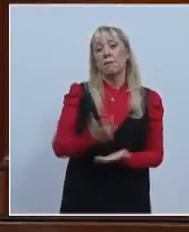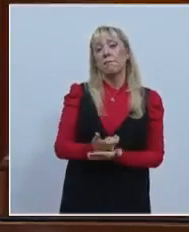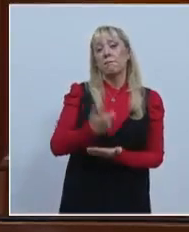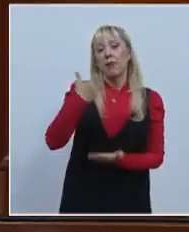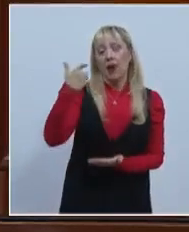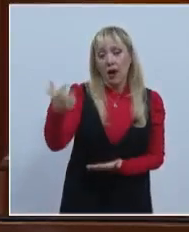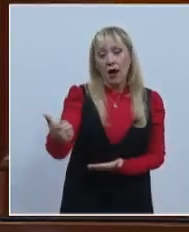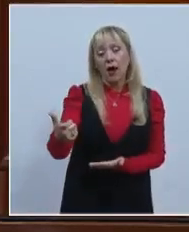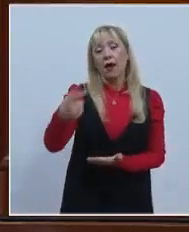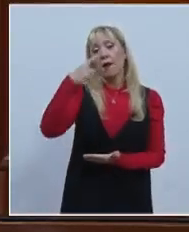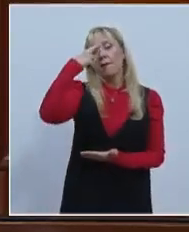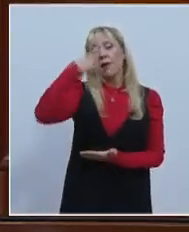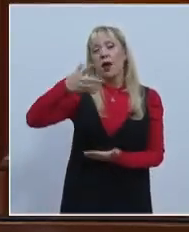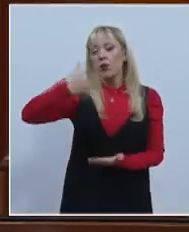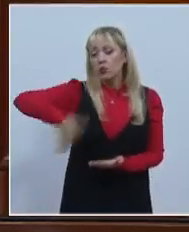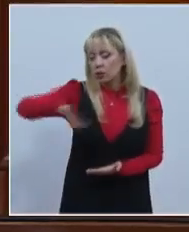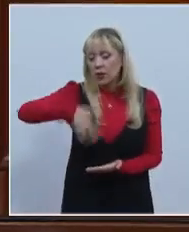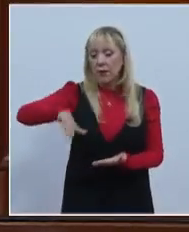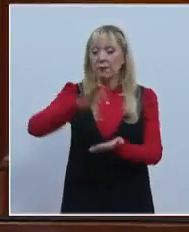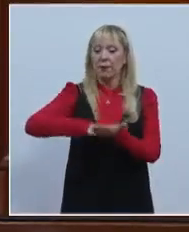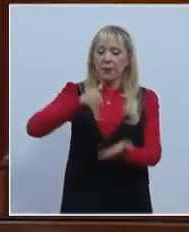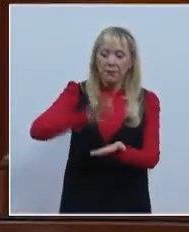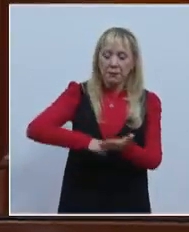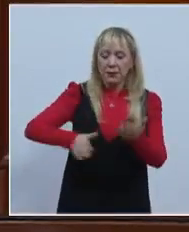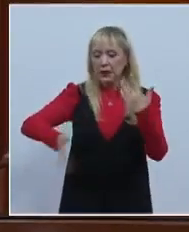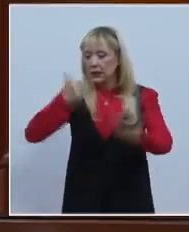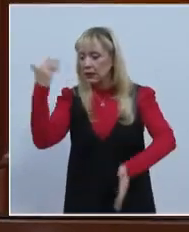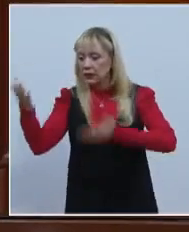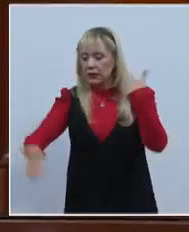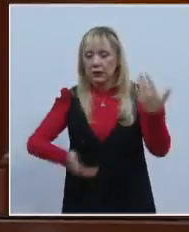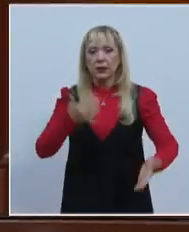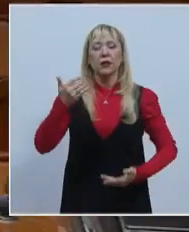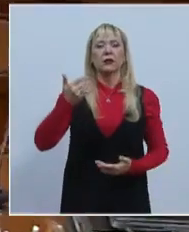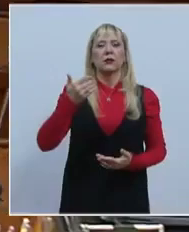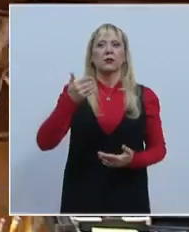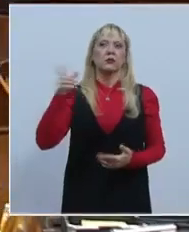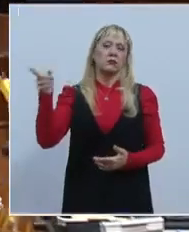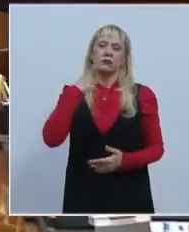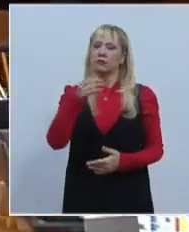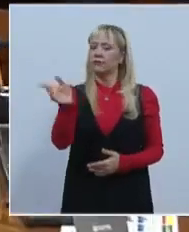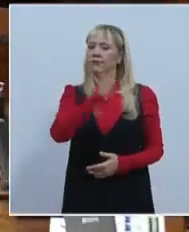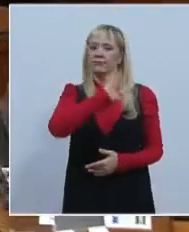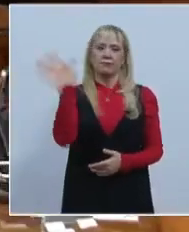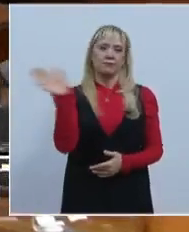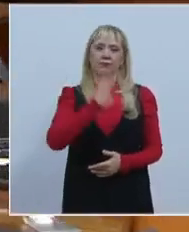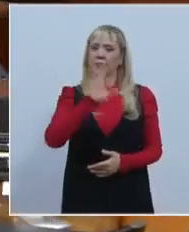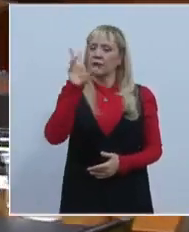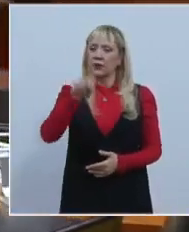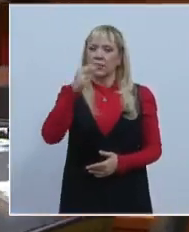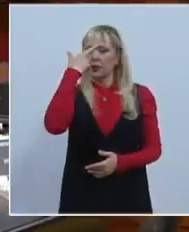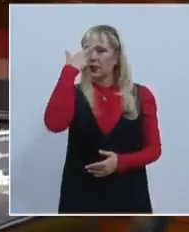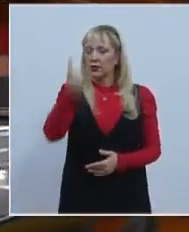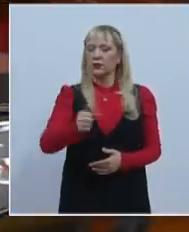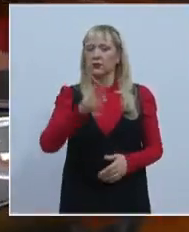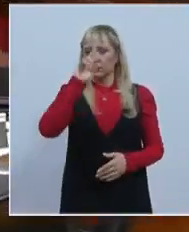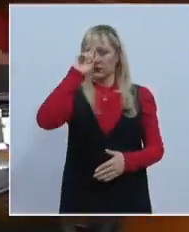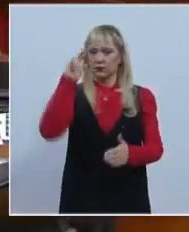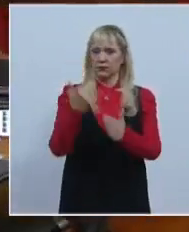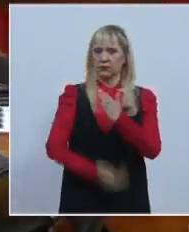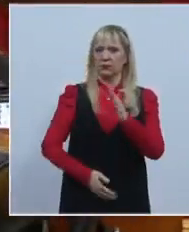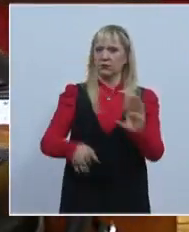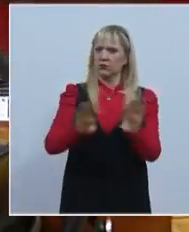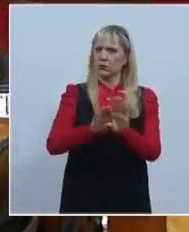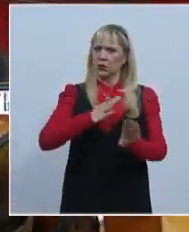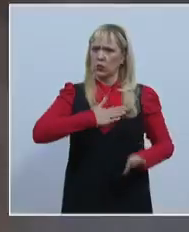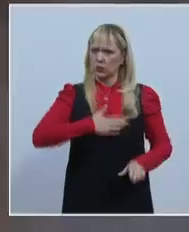pago por concepto de búsqueda de información pública y el Pleno declaró la invalidez porque violaban el principio de